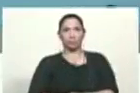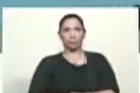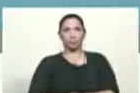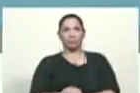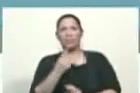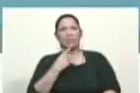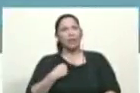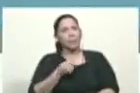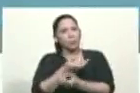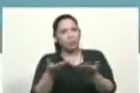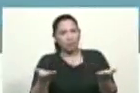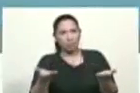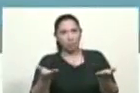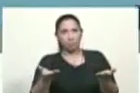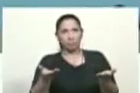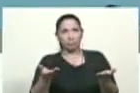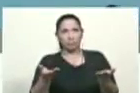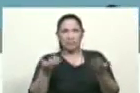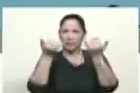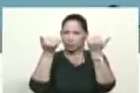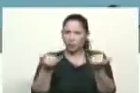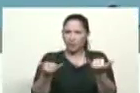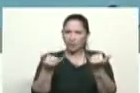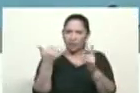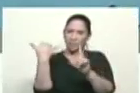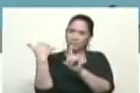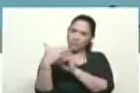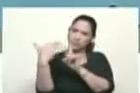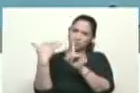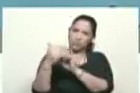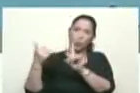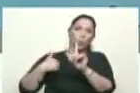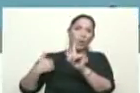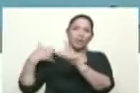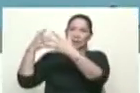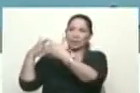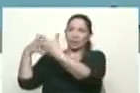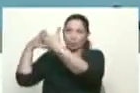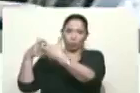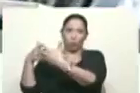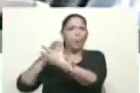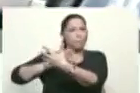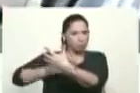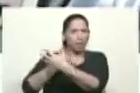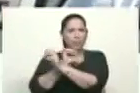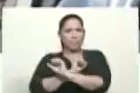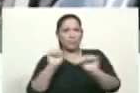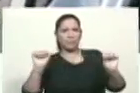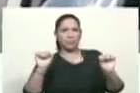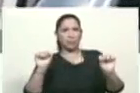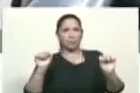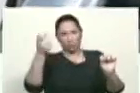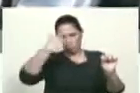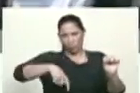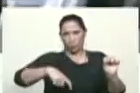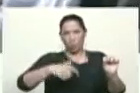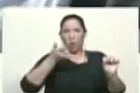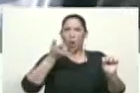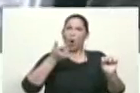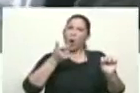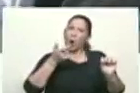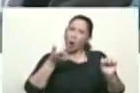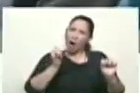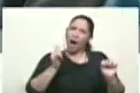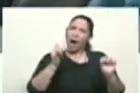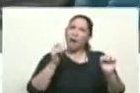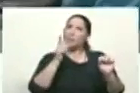Díganme ustedes, si ahorita el chantaje de cualquier gringo le puede permitir a uno tener la inmoralidad de entregar